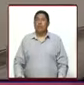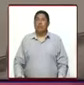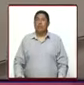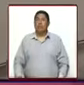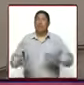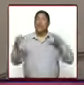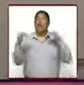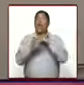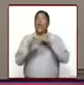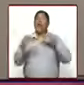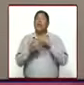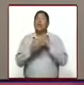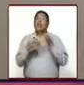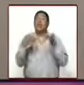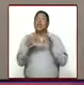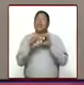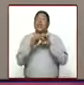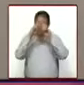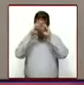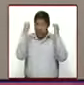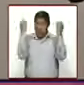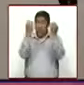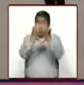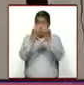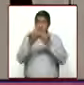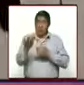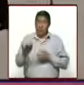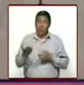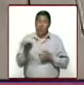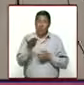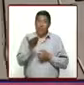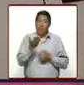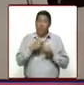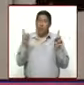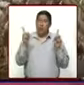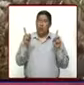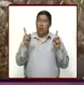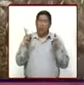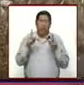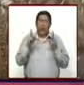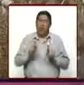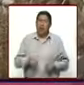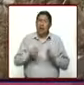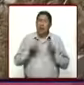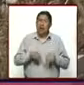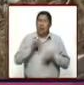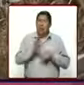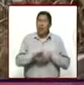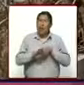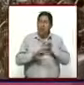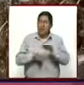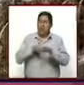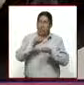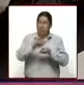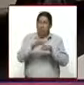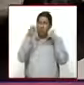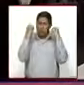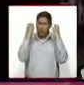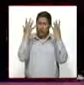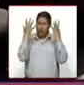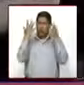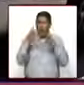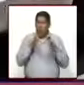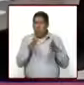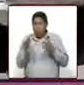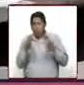La avenida Saavedra, de frente el Hospital de Clínicas, pero los pacientes tienen que caminar del mismo modo,